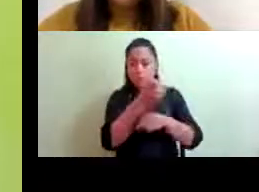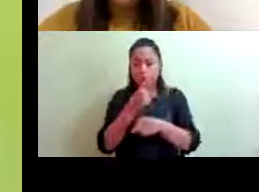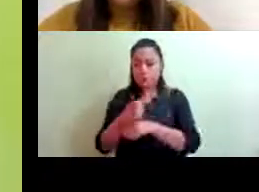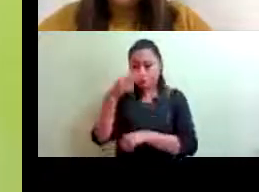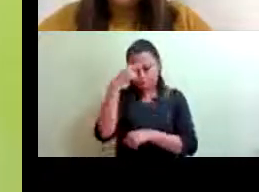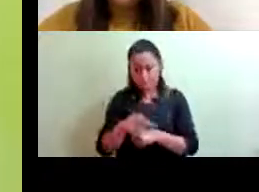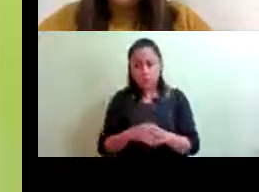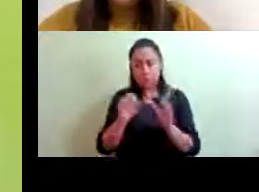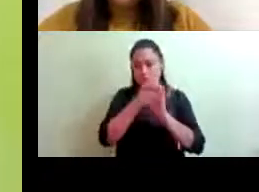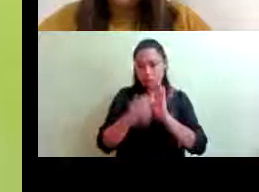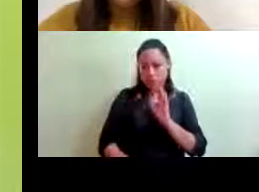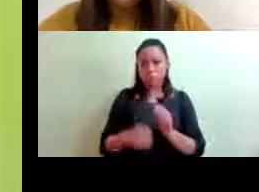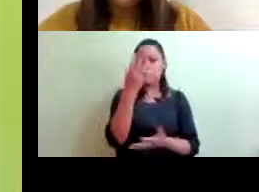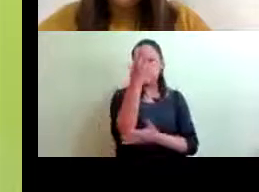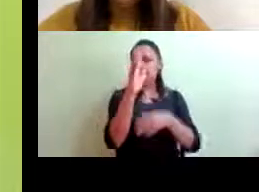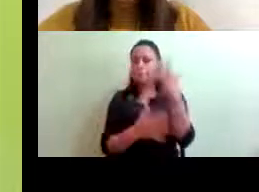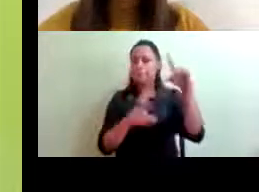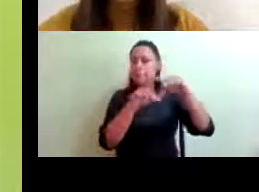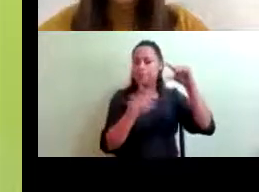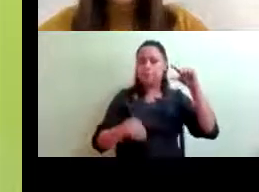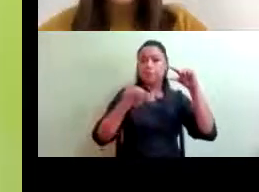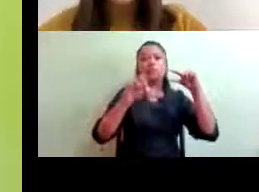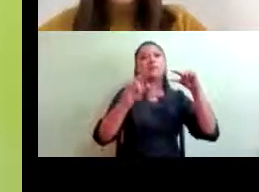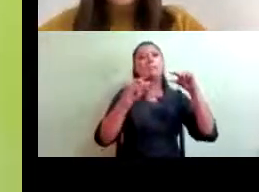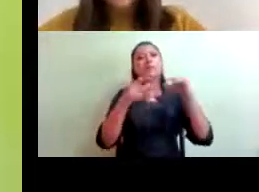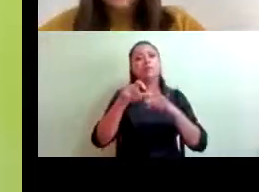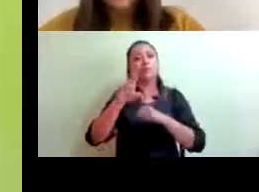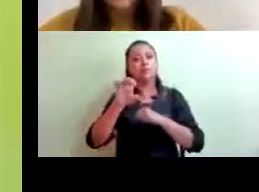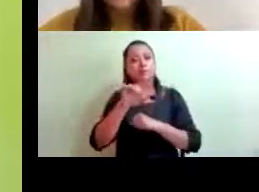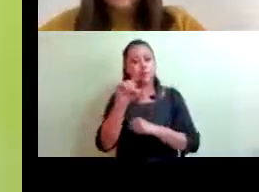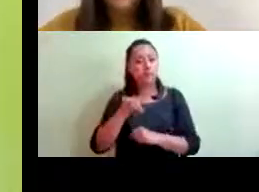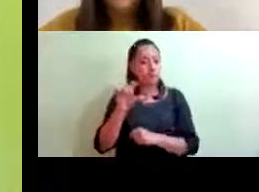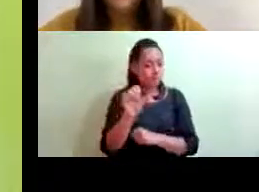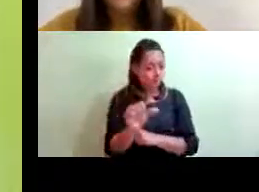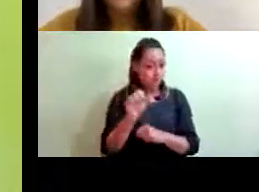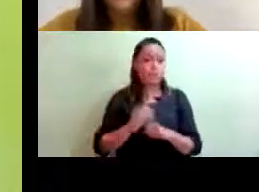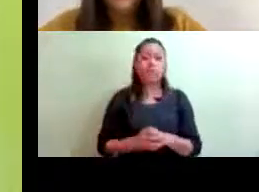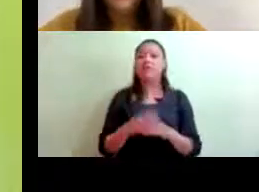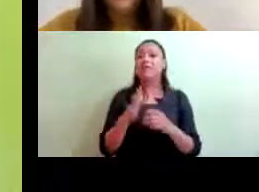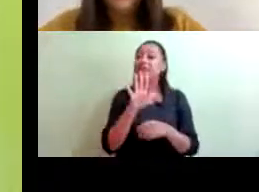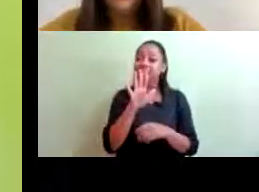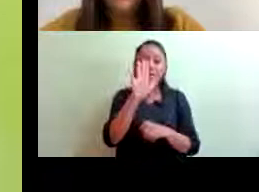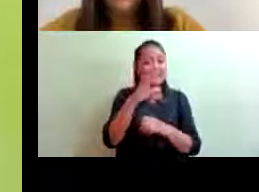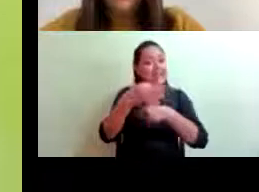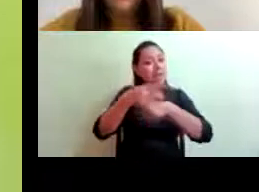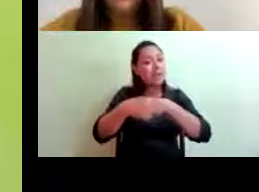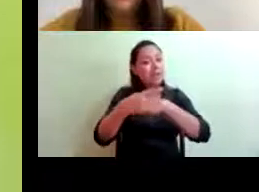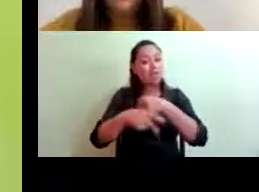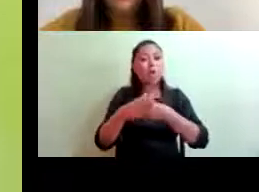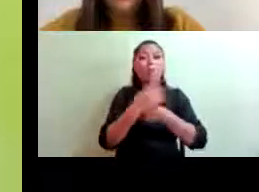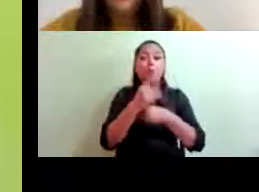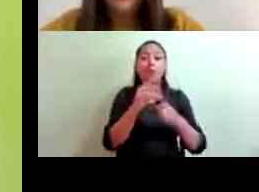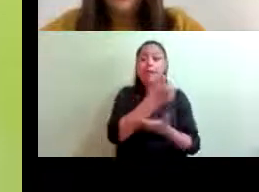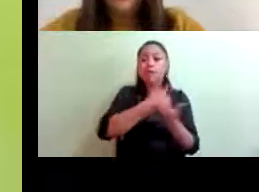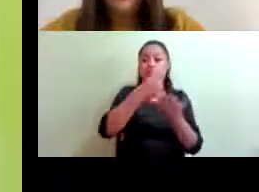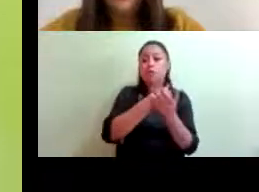la Marquesa, las cuales, como señalamos, se encuentran amenazadas por el crecimiento de la pancha urbana y la consecuente pérdida de los ecosistemas del